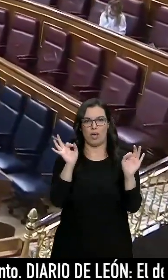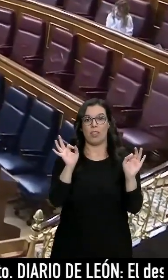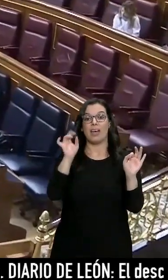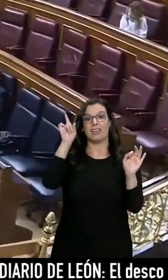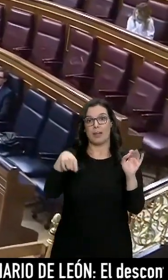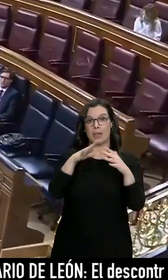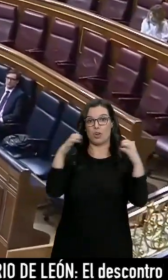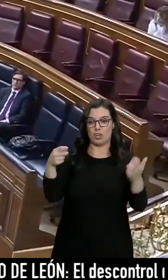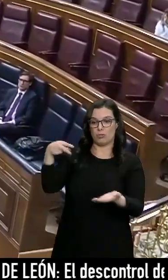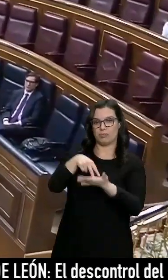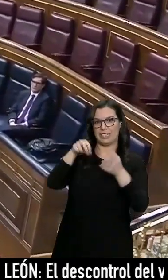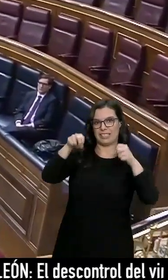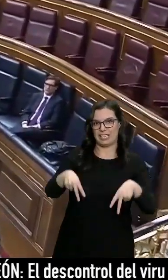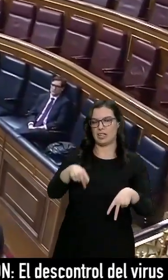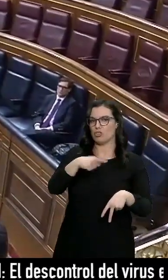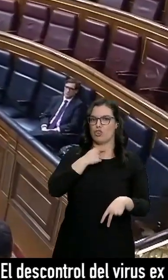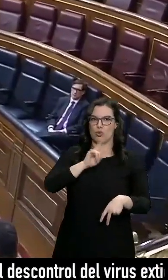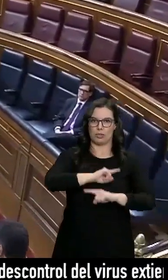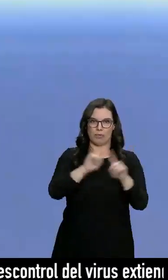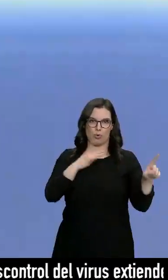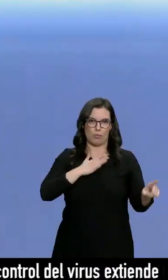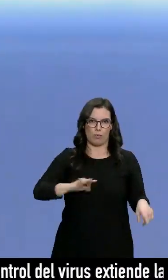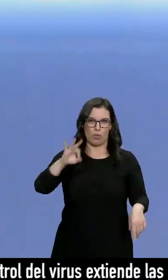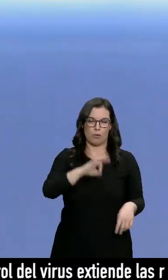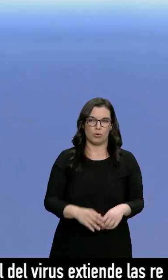en el Congreso, algo que no ha gustado ni a sus socios de